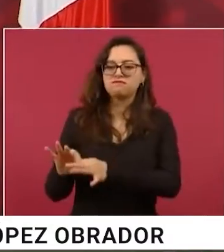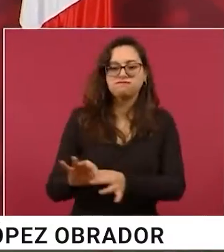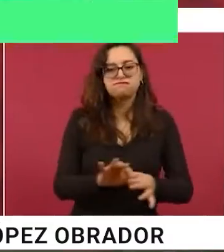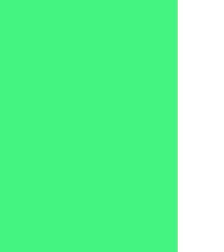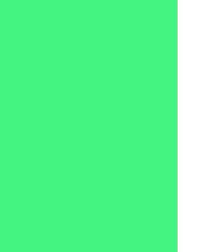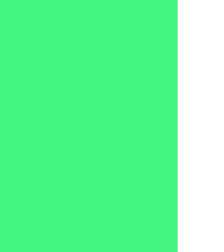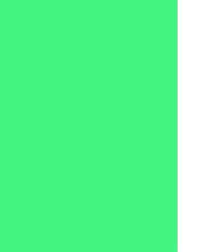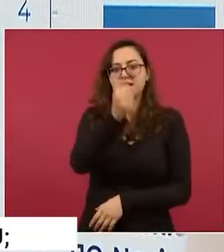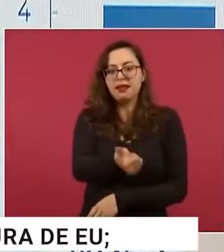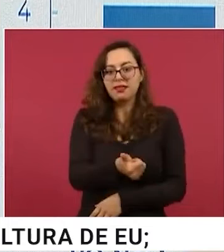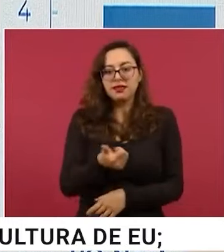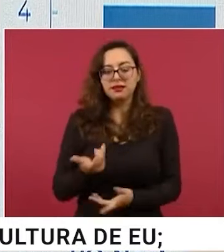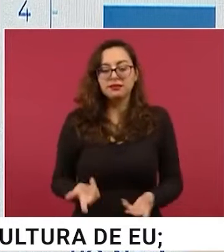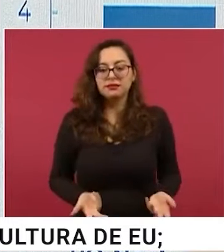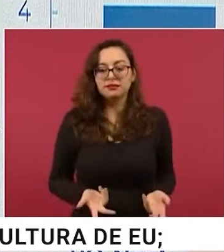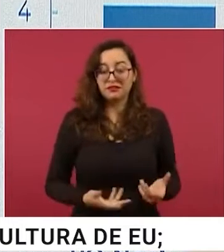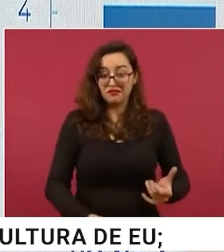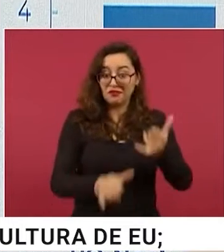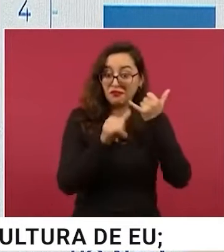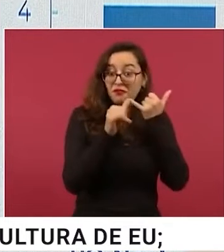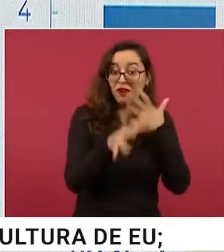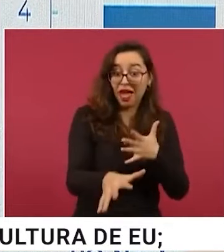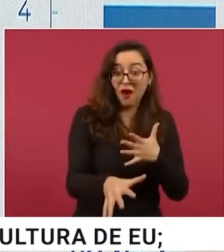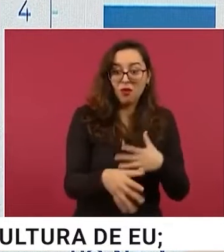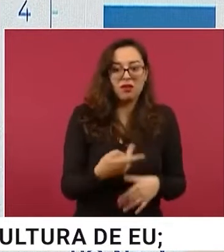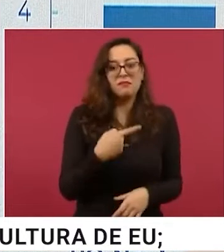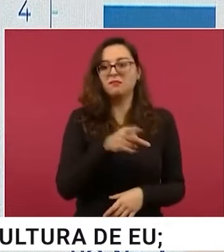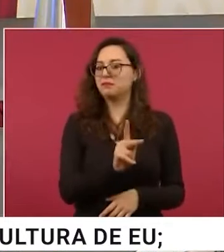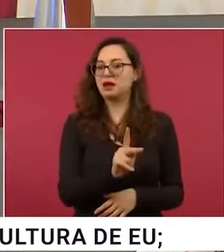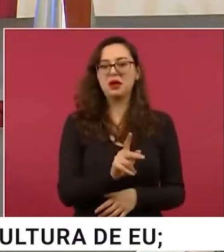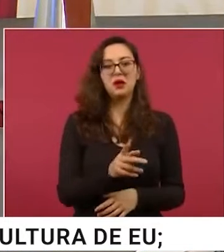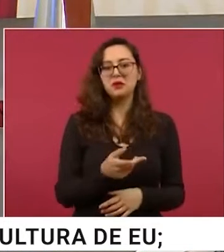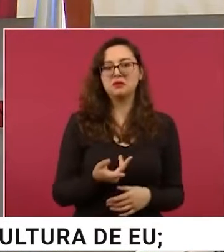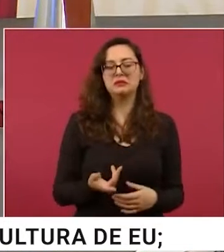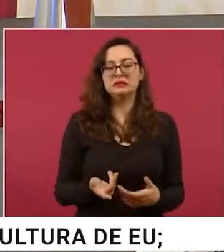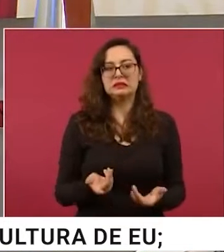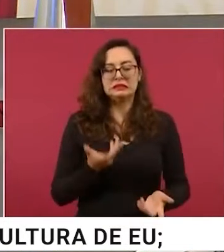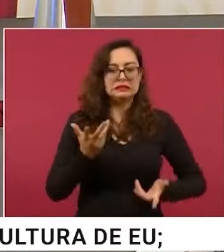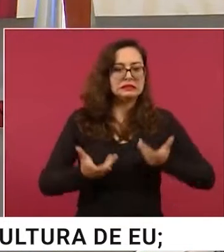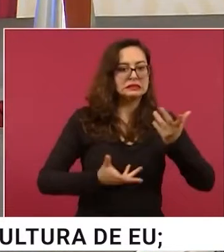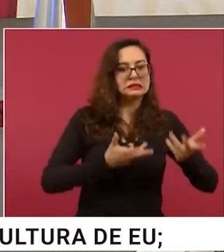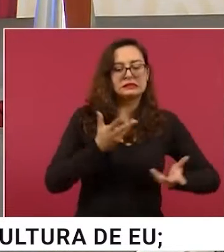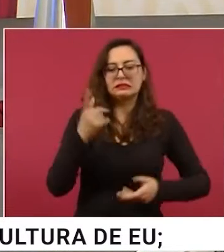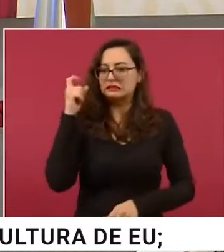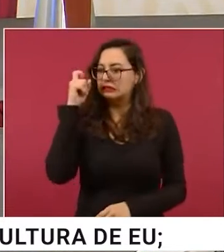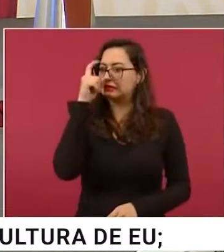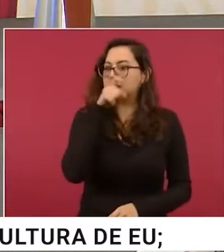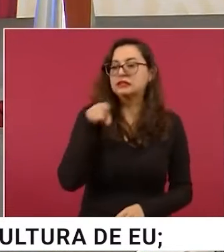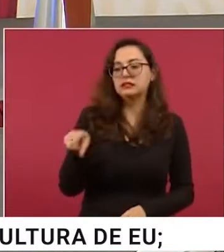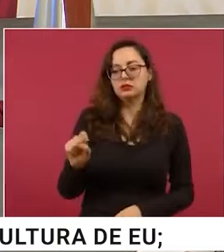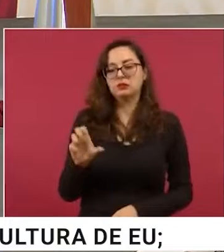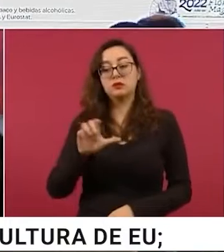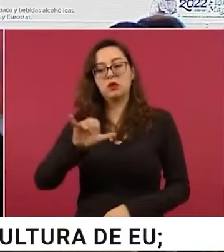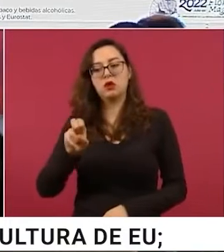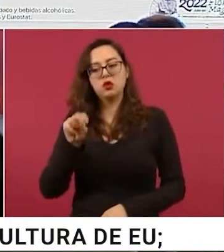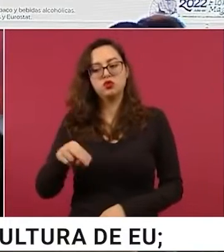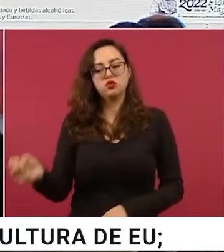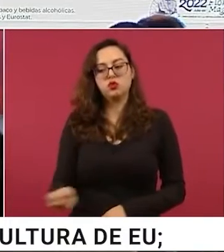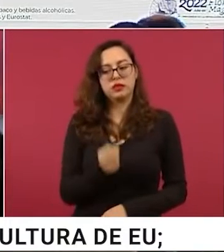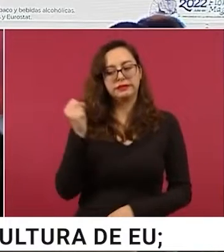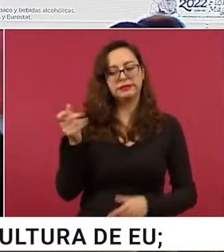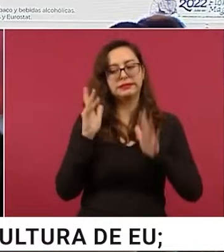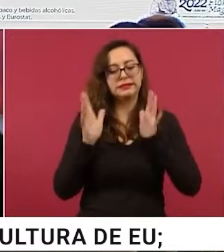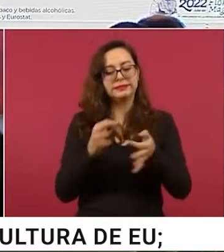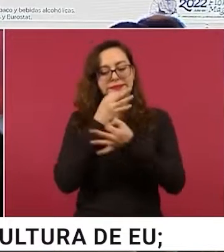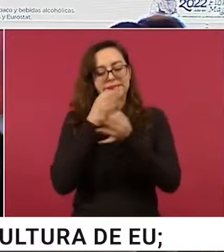pueblo. El mandatario mexicano anunció que hoy se reunirá con el secretario de Agricultura de Estados Unidos, Tom